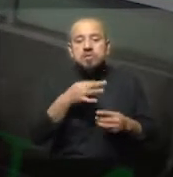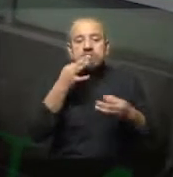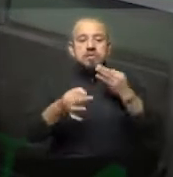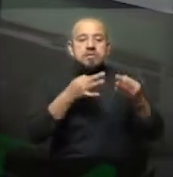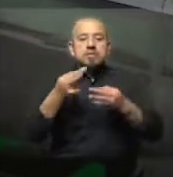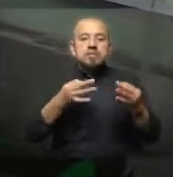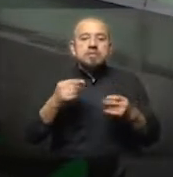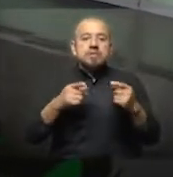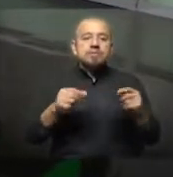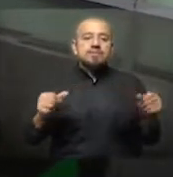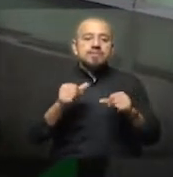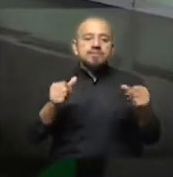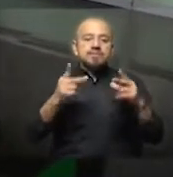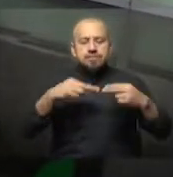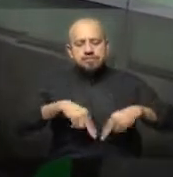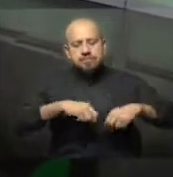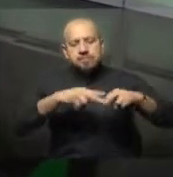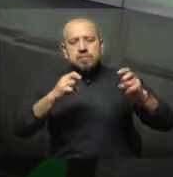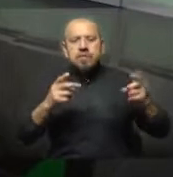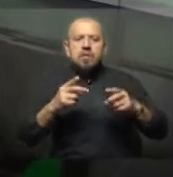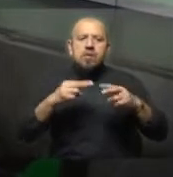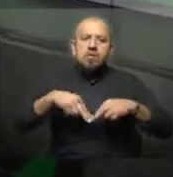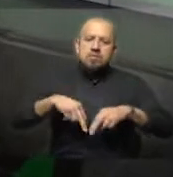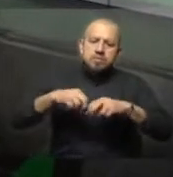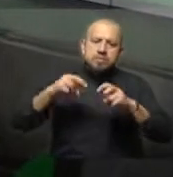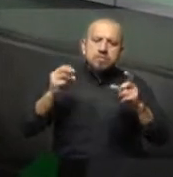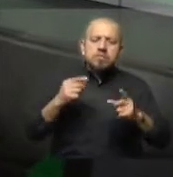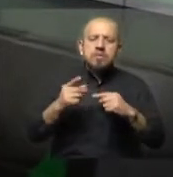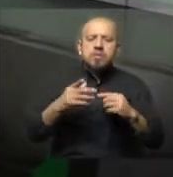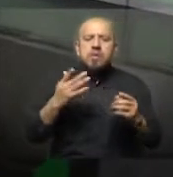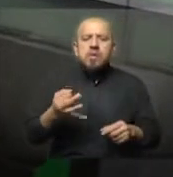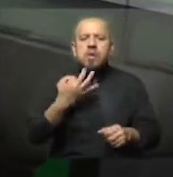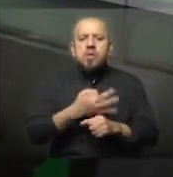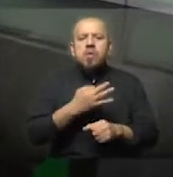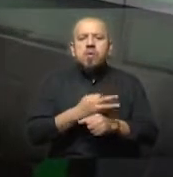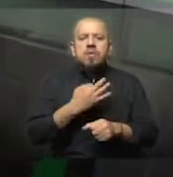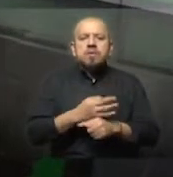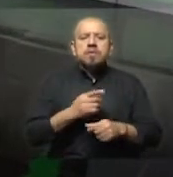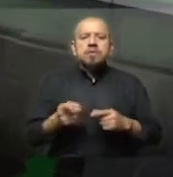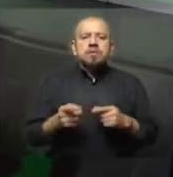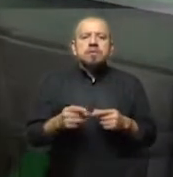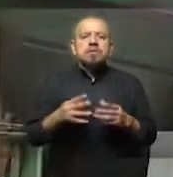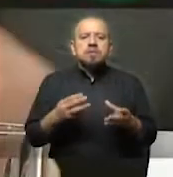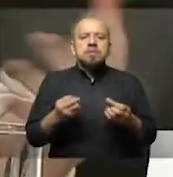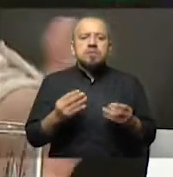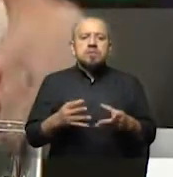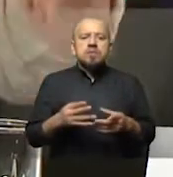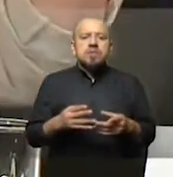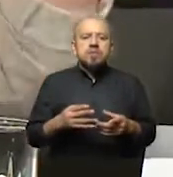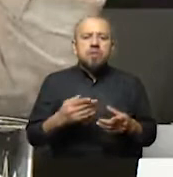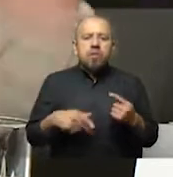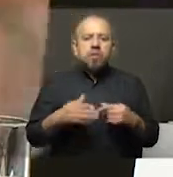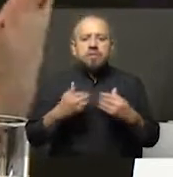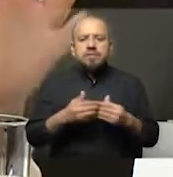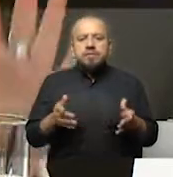y se dedicó tanto a la investigación Y a eso de enseñarle a todos Cómo tomar las plantas y por qué Qué bueno que